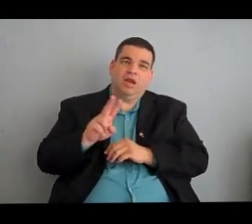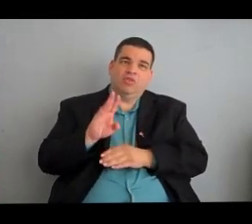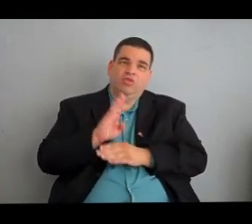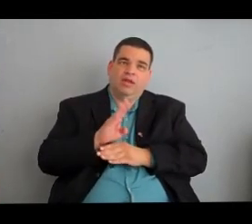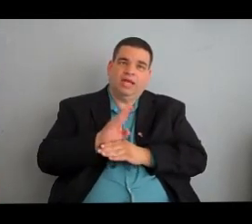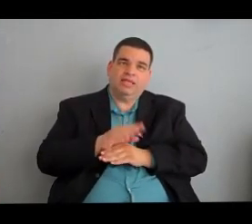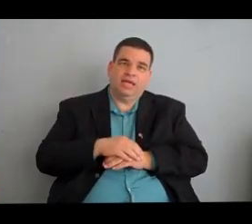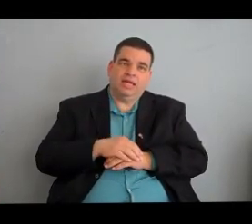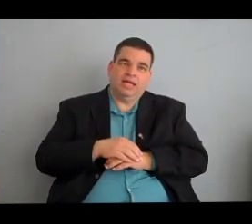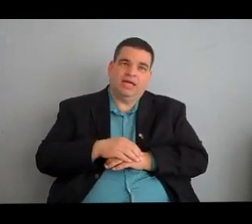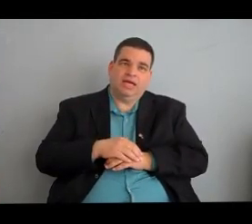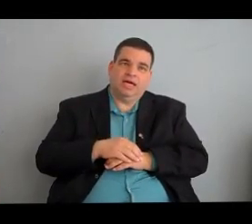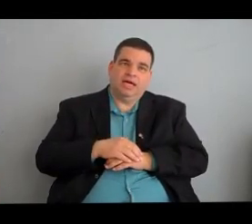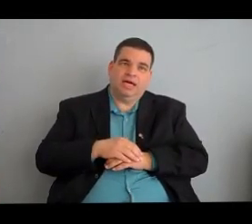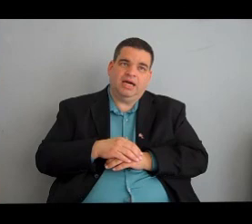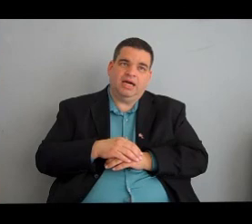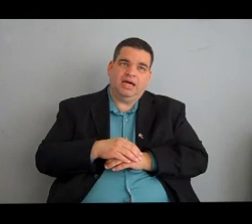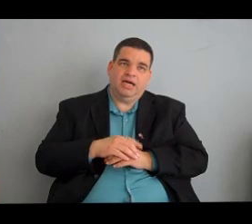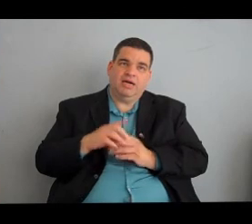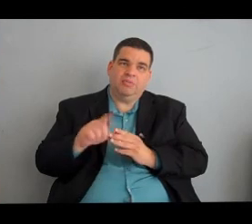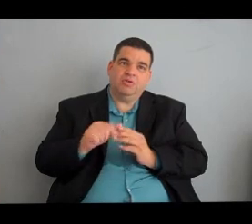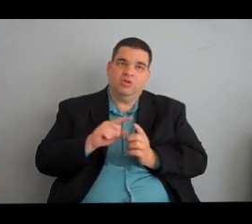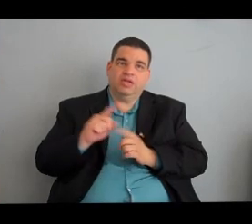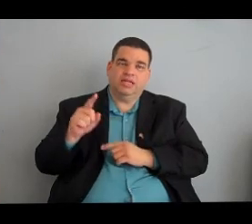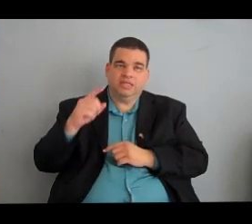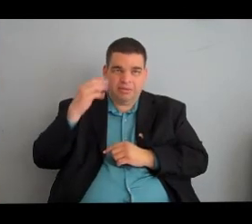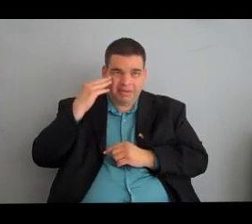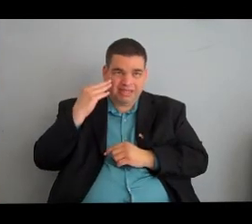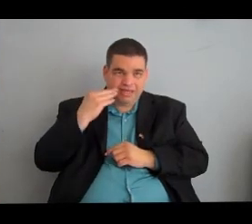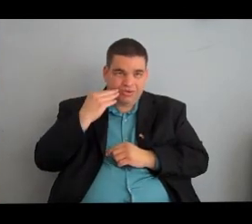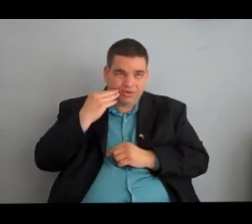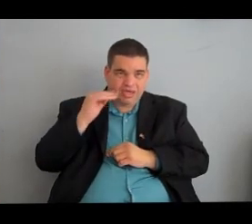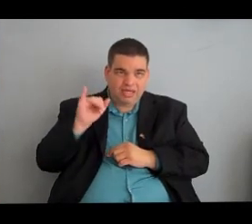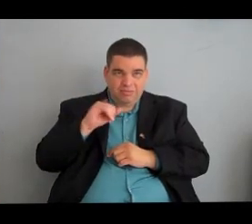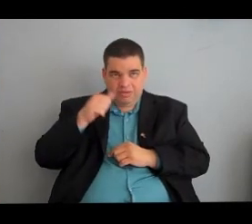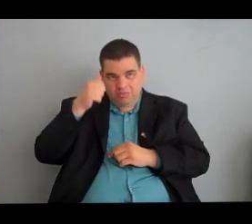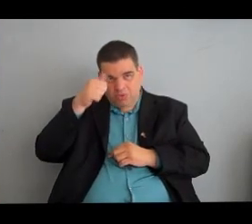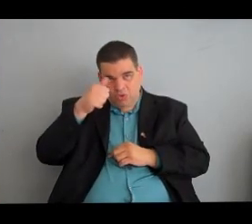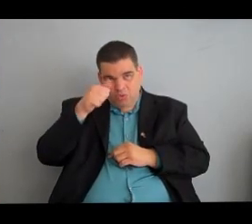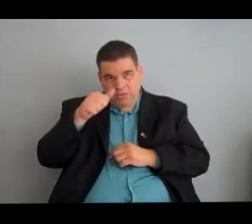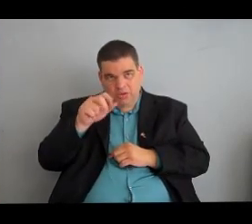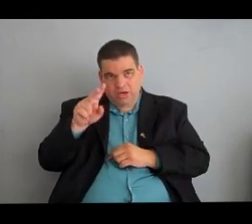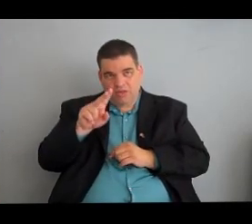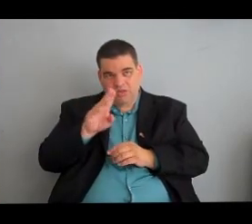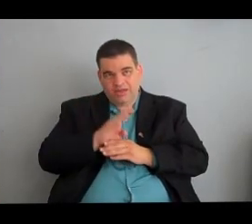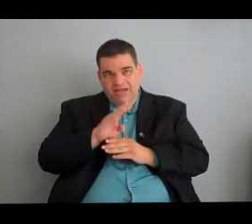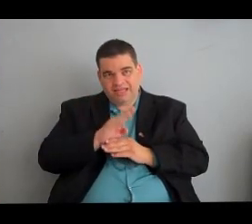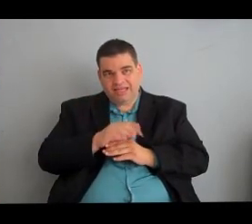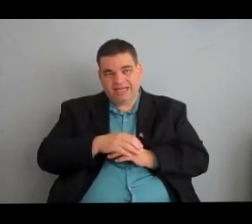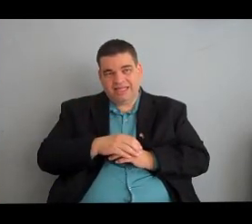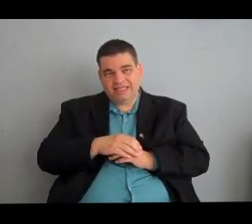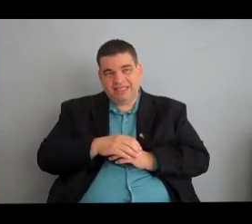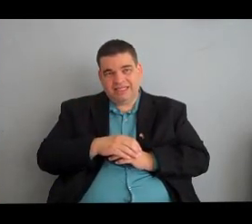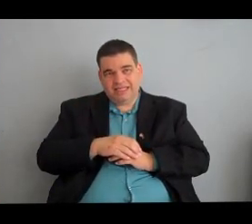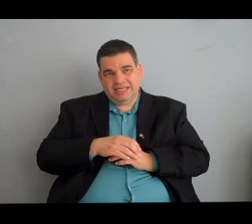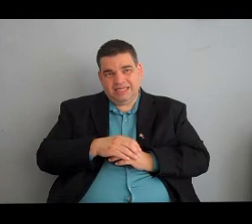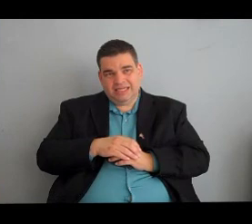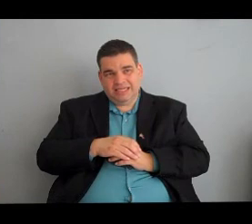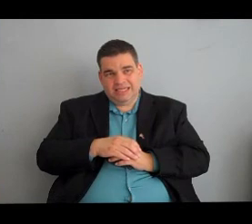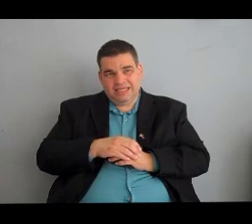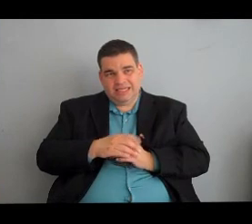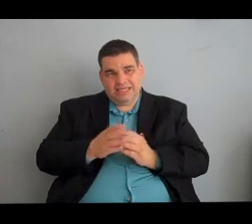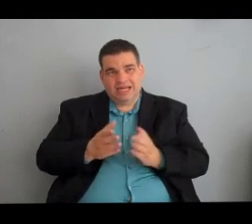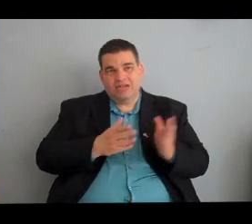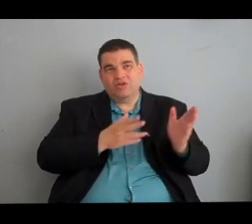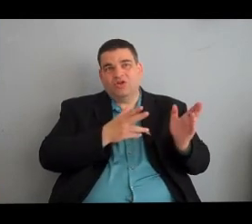hacia Mayagüez el mismo domingo a las 2 de la tarde, sacándola a ella y yo saliendo de la funeraria, y no